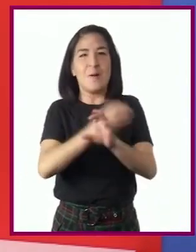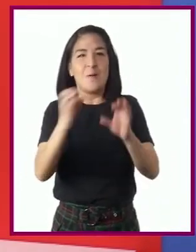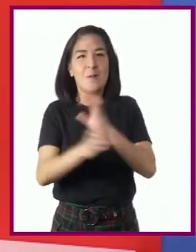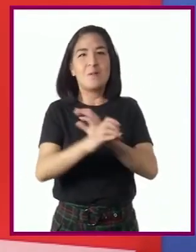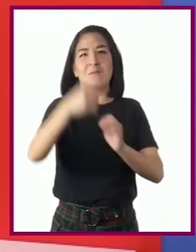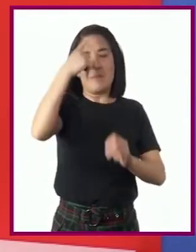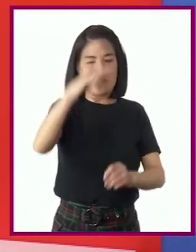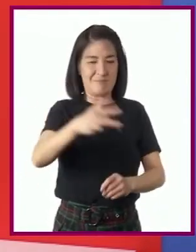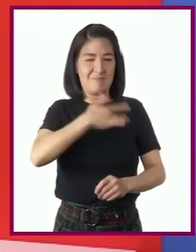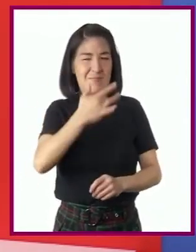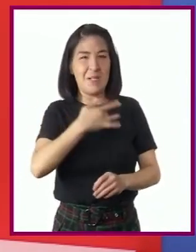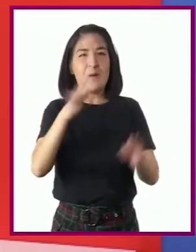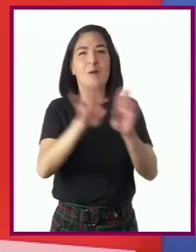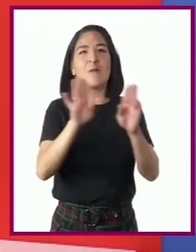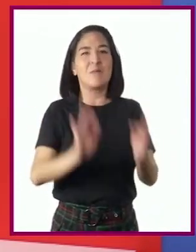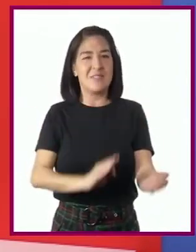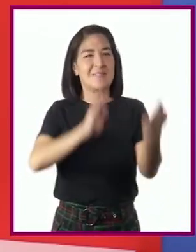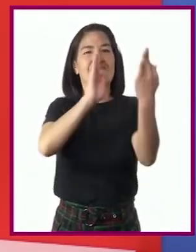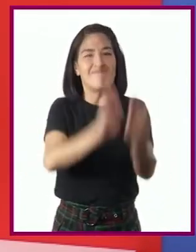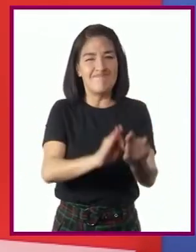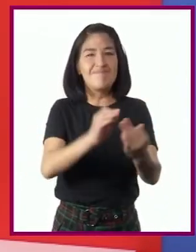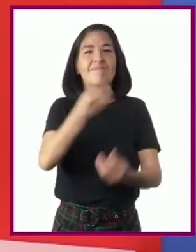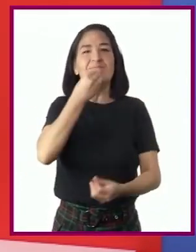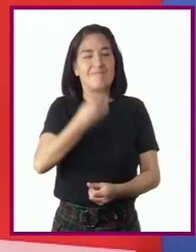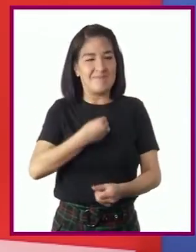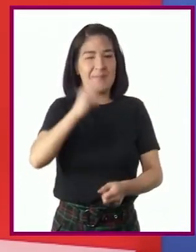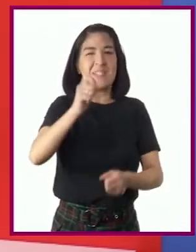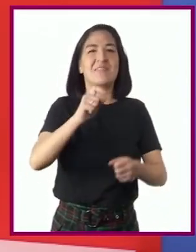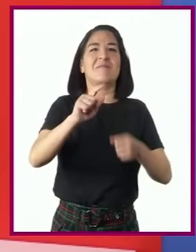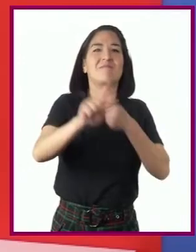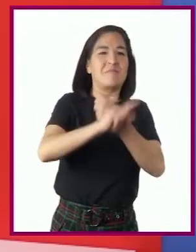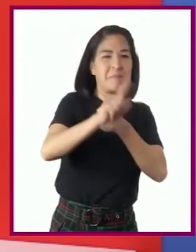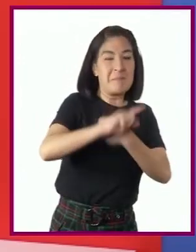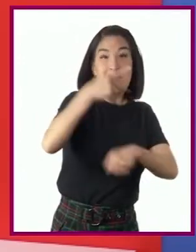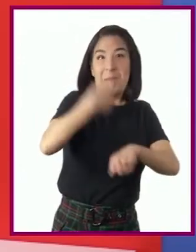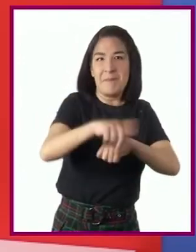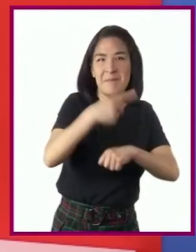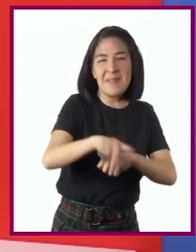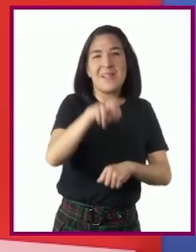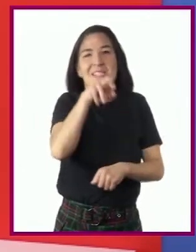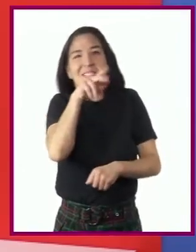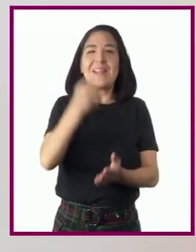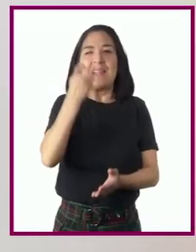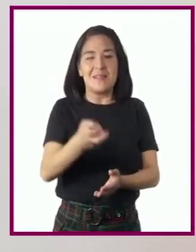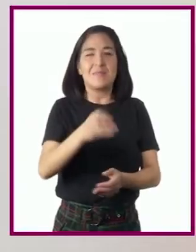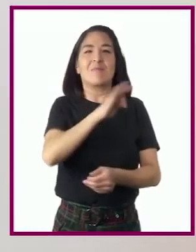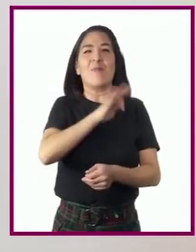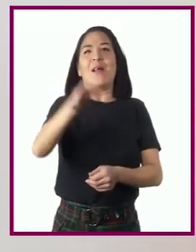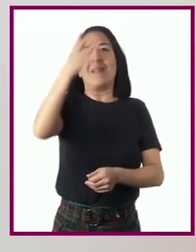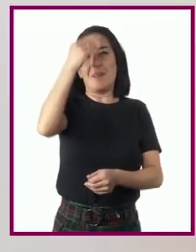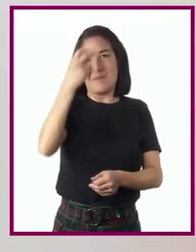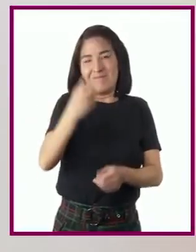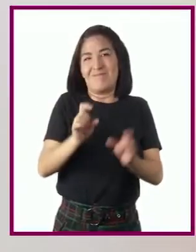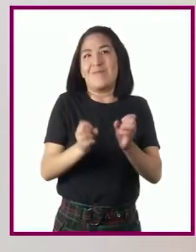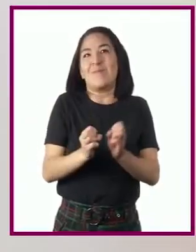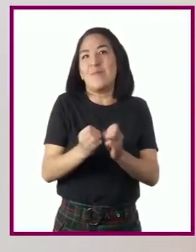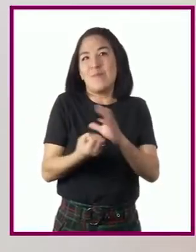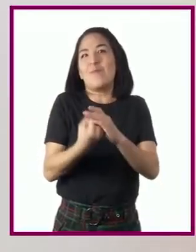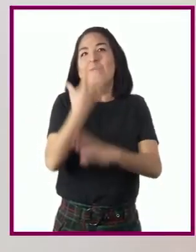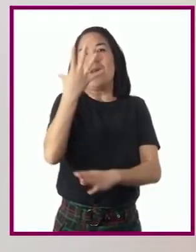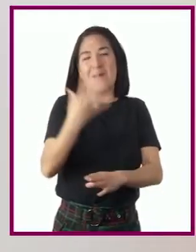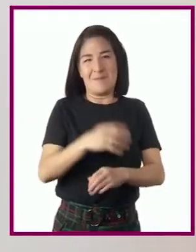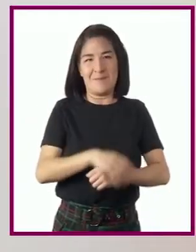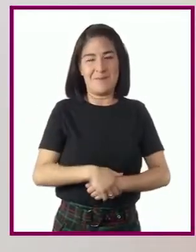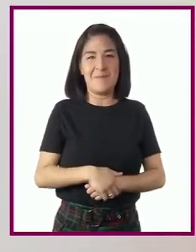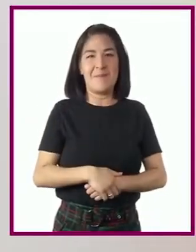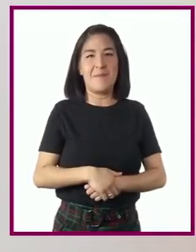formas de enfrentar situaciones de riesgo, de estrés y con condiciones desfavorables. Veamos qué nos permite